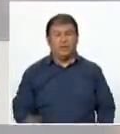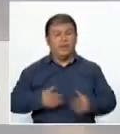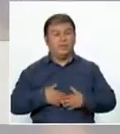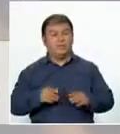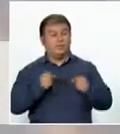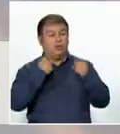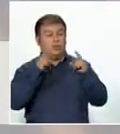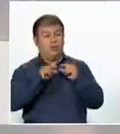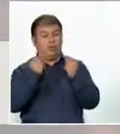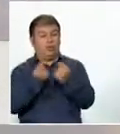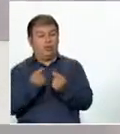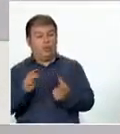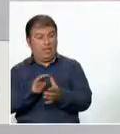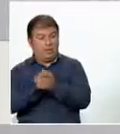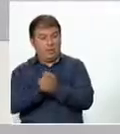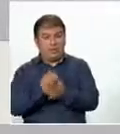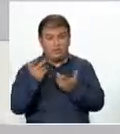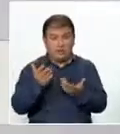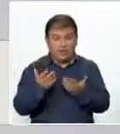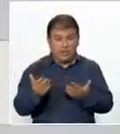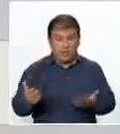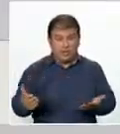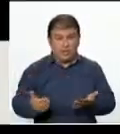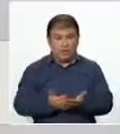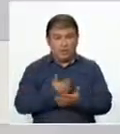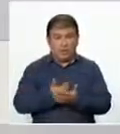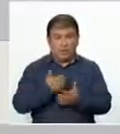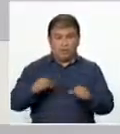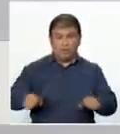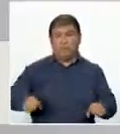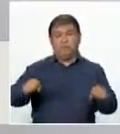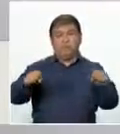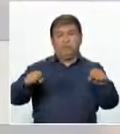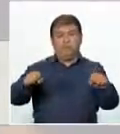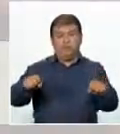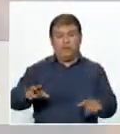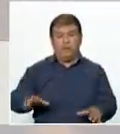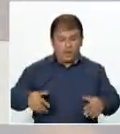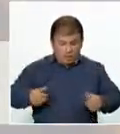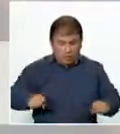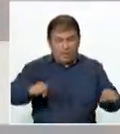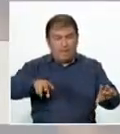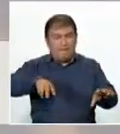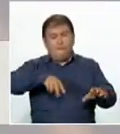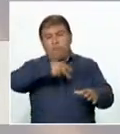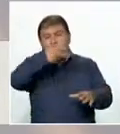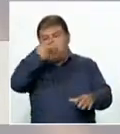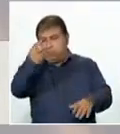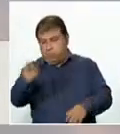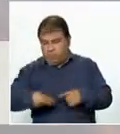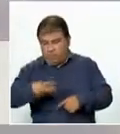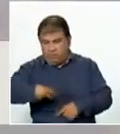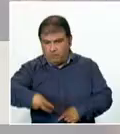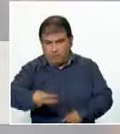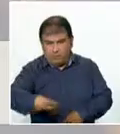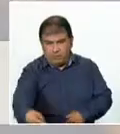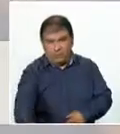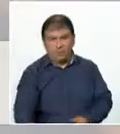Presa de este grupo de hombres que esperaban ver una arriesgada pirueta, el motociclista pierde el equilibrio y cae al